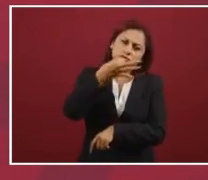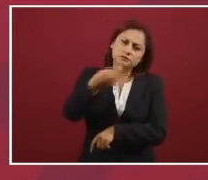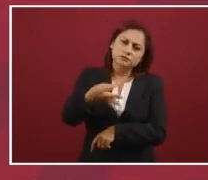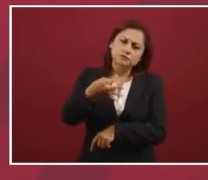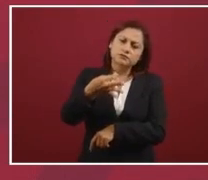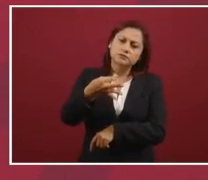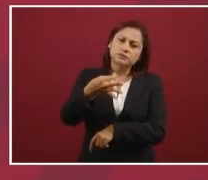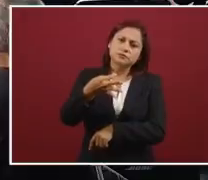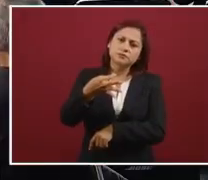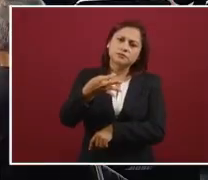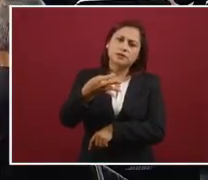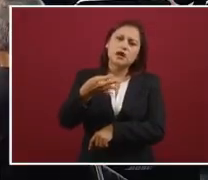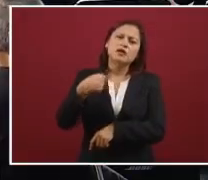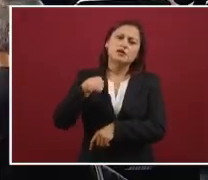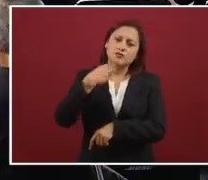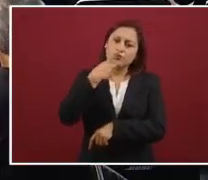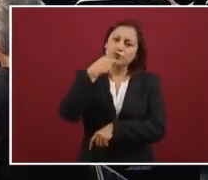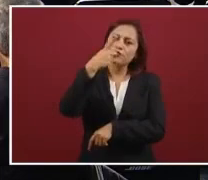en 14 años